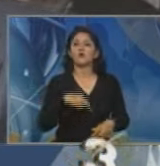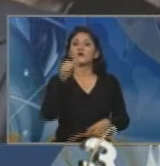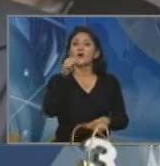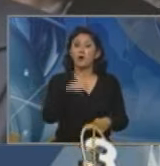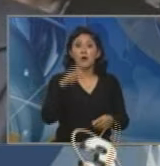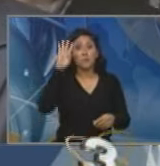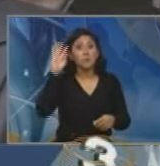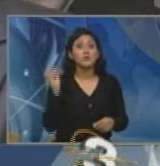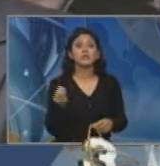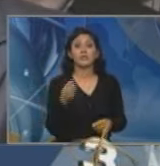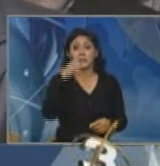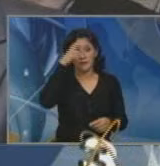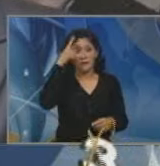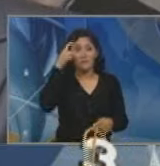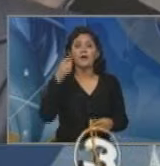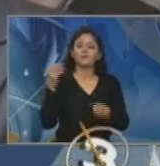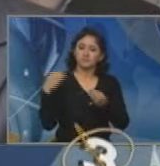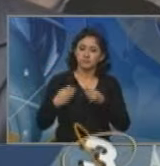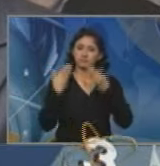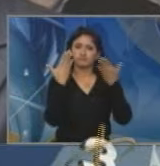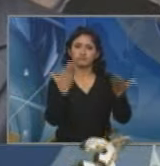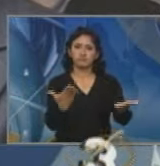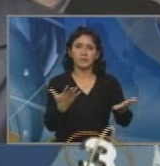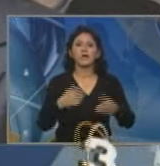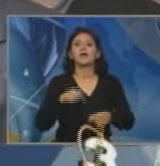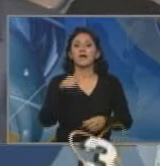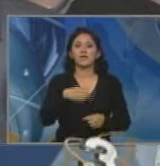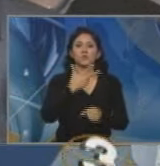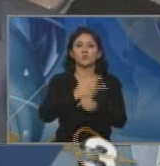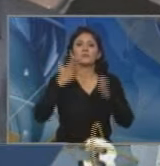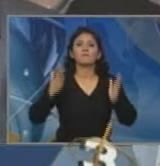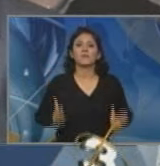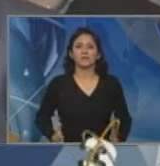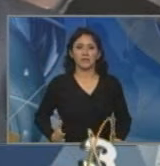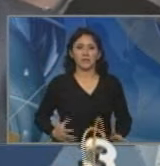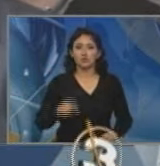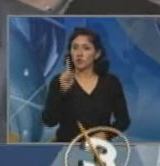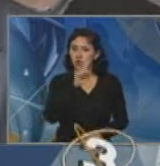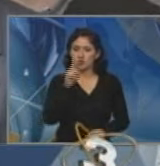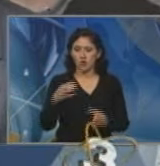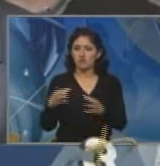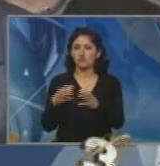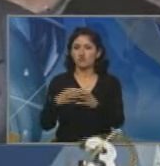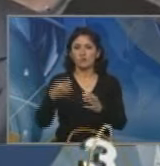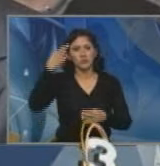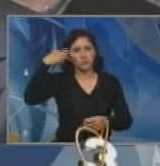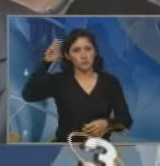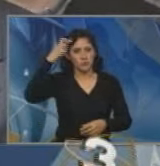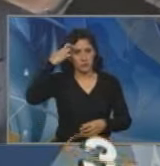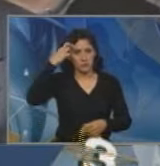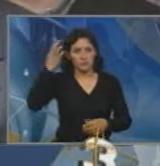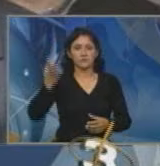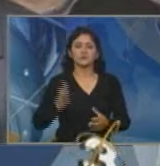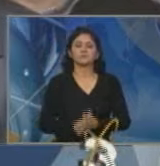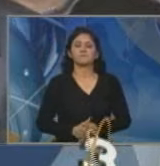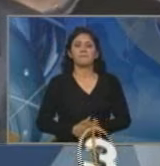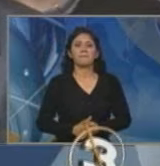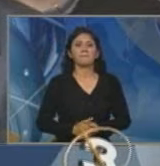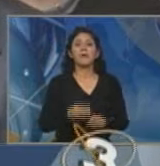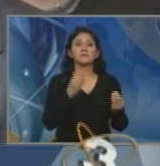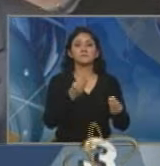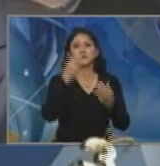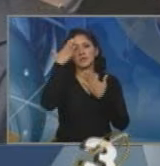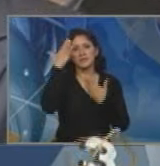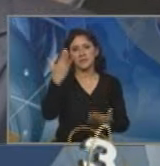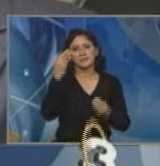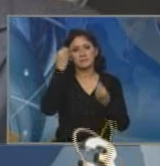los guatemaltecos, no por los partidos. Logramos el tiempo, señor presidente. Muchísimas gracias por su asistencia a esta